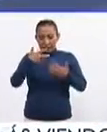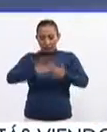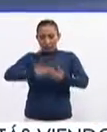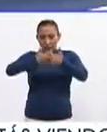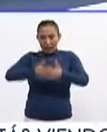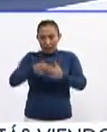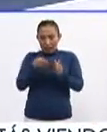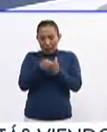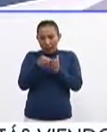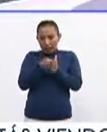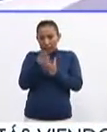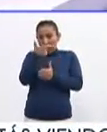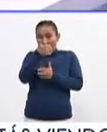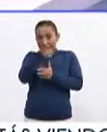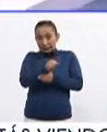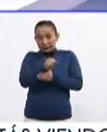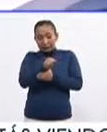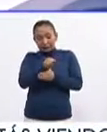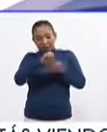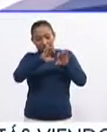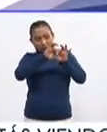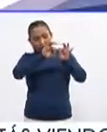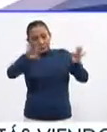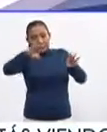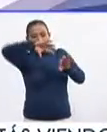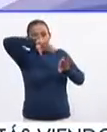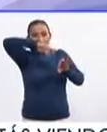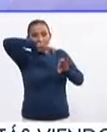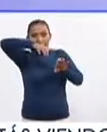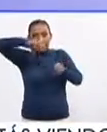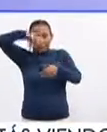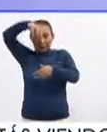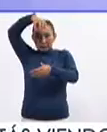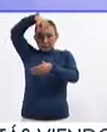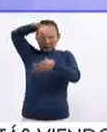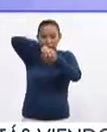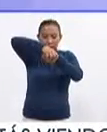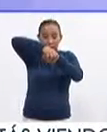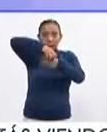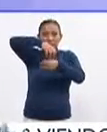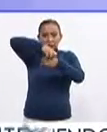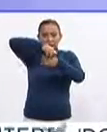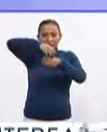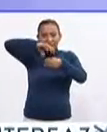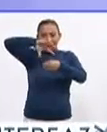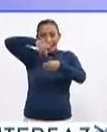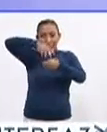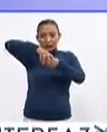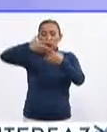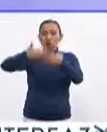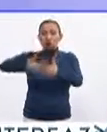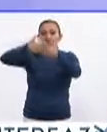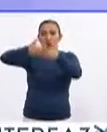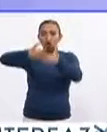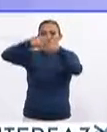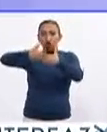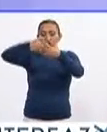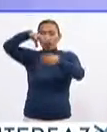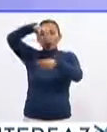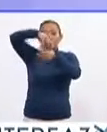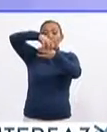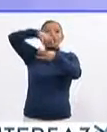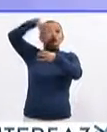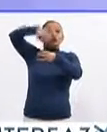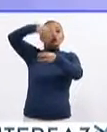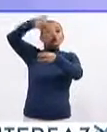dispositivos de la parte de gas se ponen en las llaves de paso, que son unos motores que abren o cierran